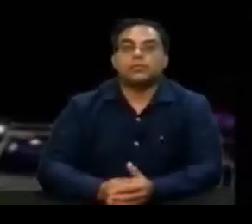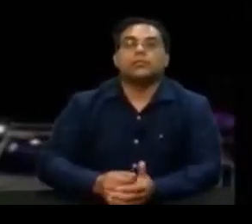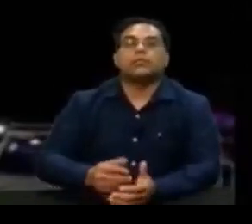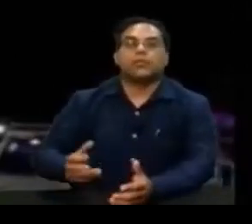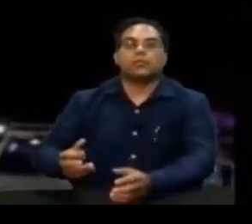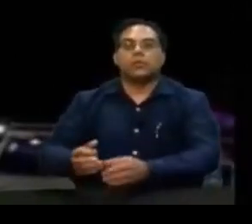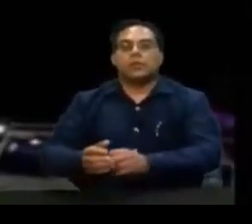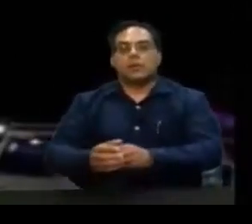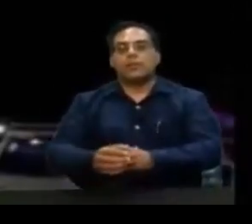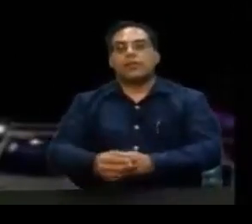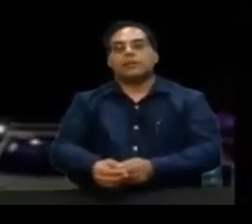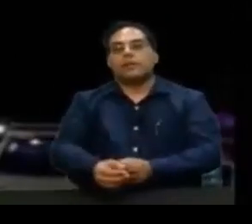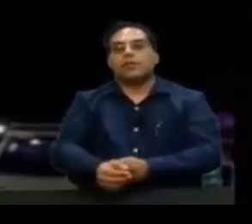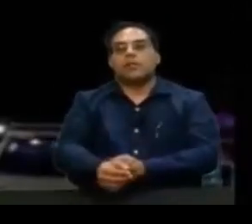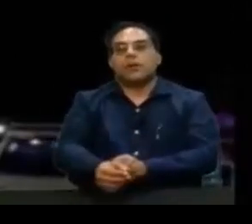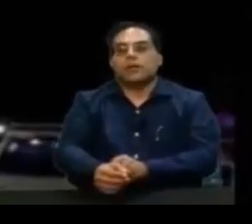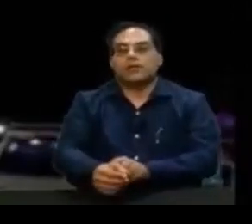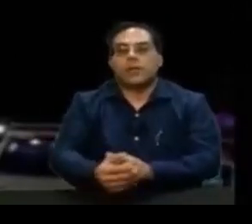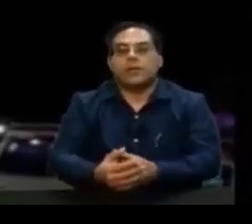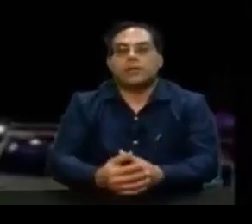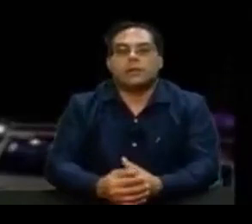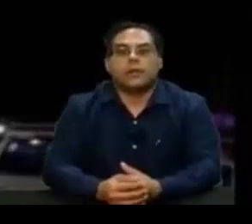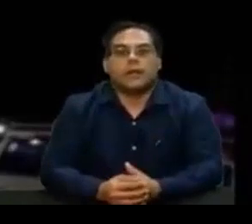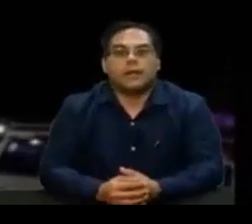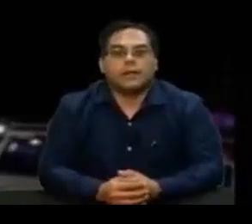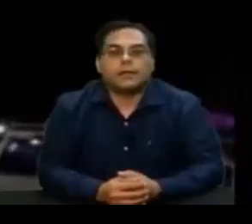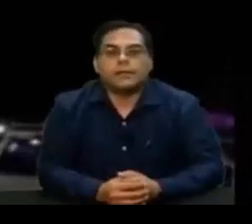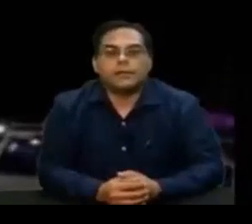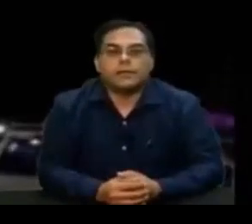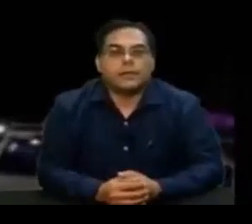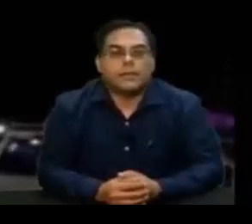los músculos que pudieran estar involucrados en las